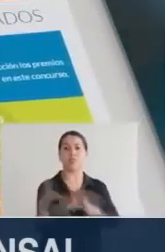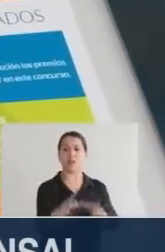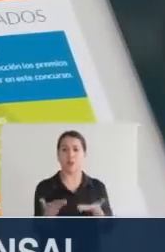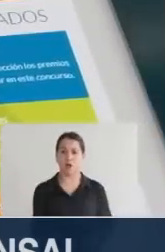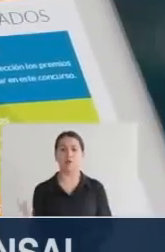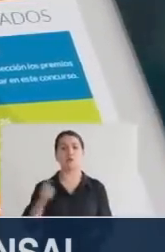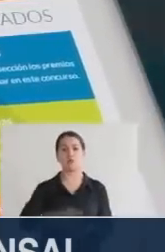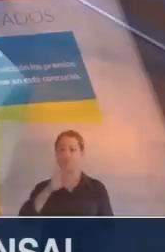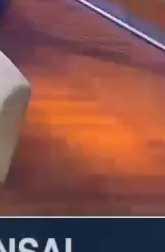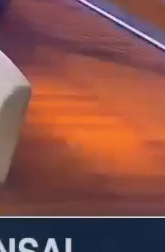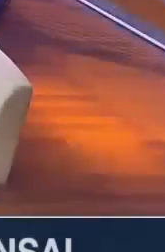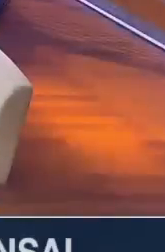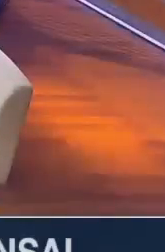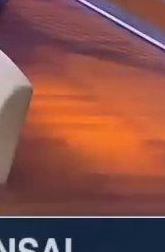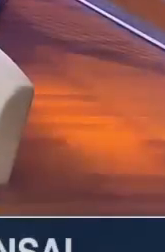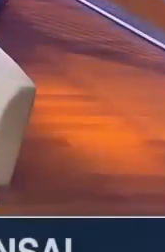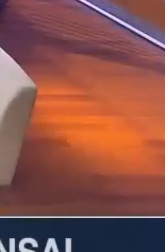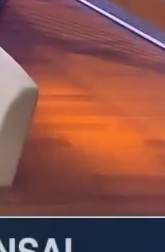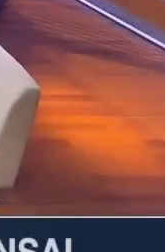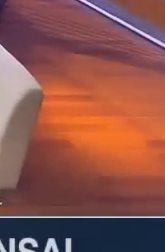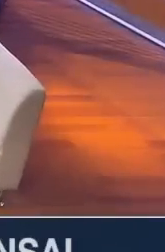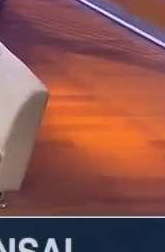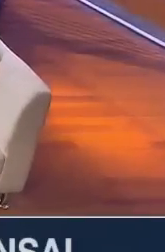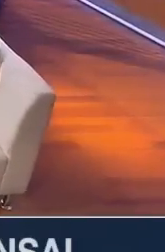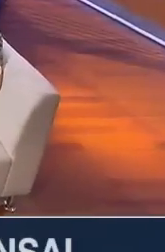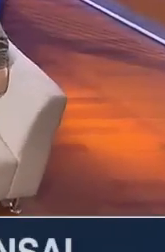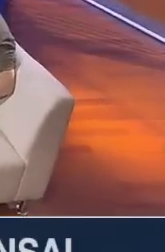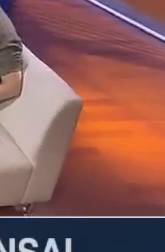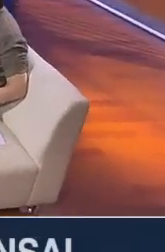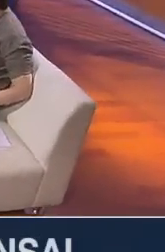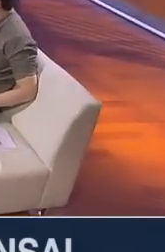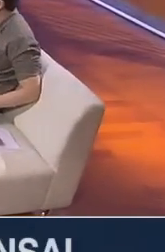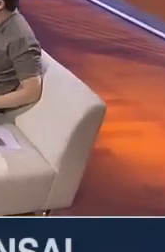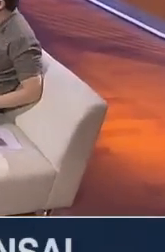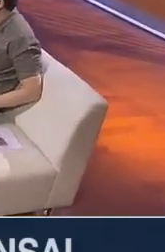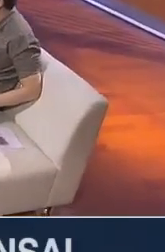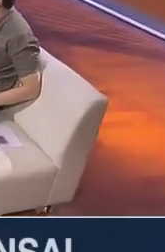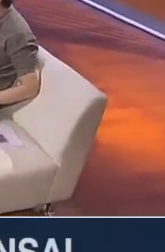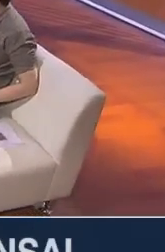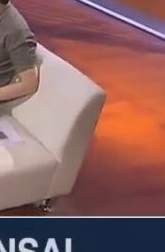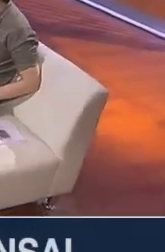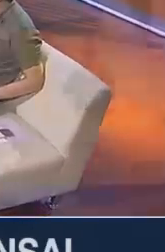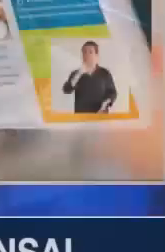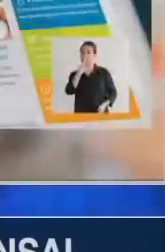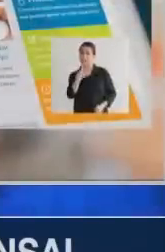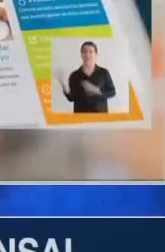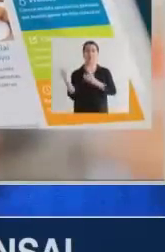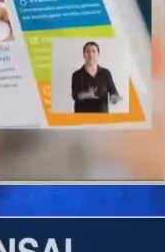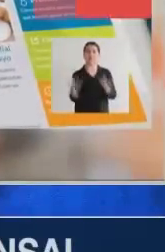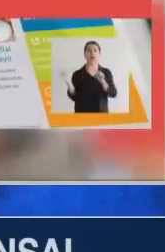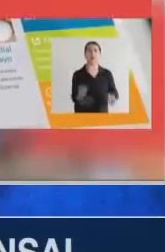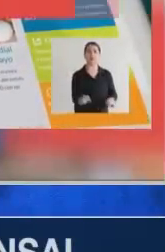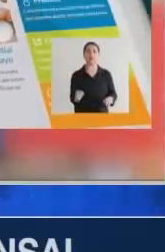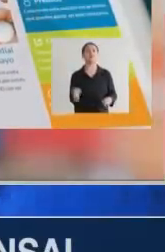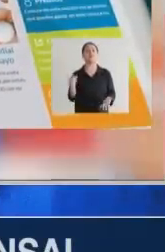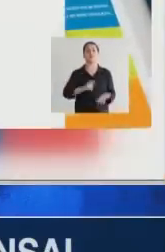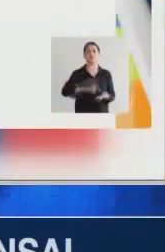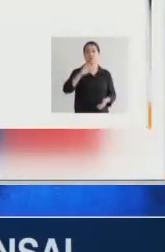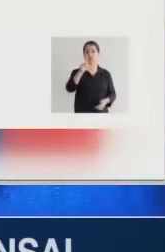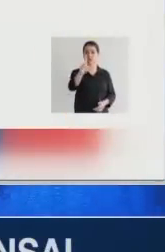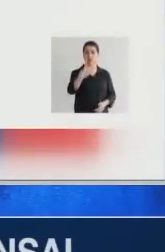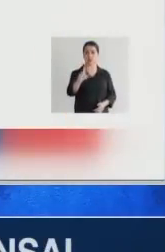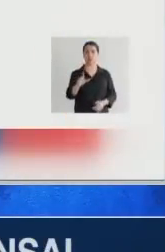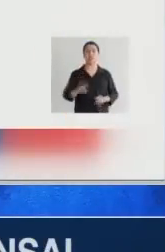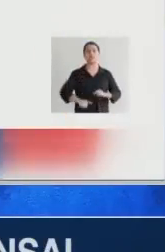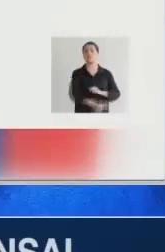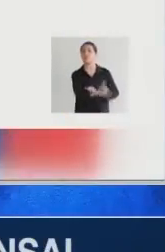tengo entendido, era más plata que la que tú dijiste. Porque me acuerdo que mis compañeros periodistas estaban enojadísimos. Y lo segundo, que en esta cuestión intentan